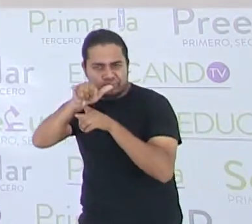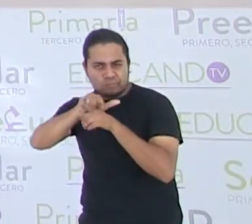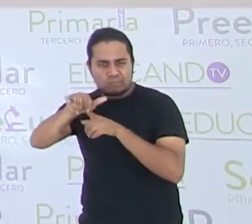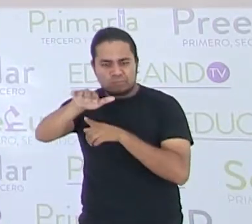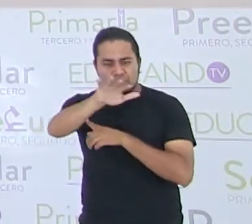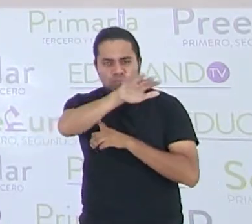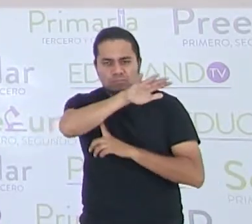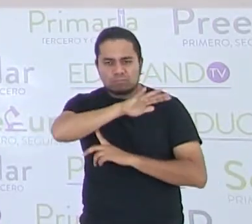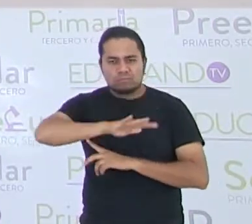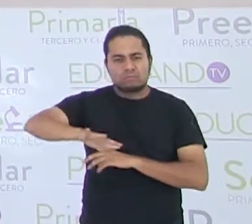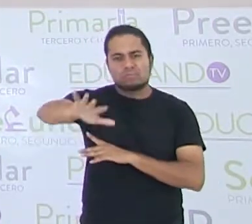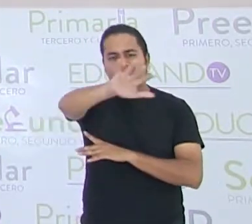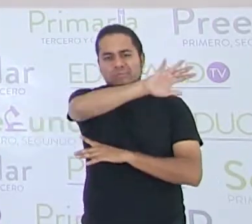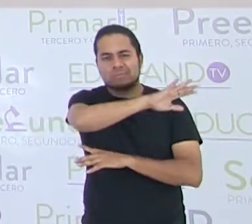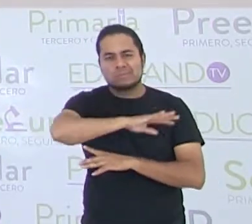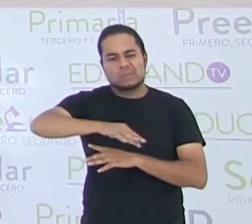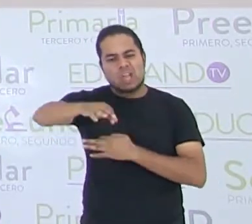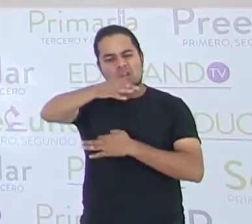a todos.